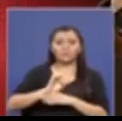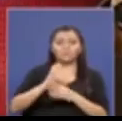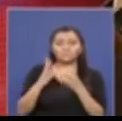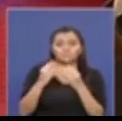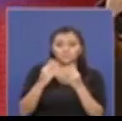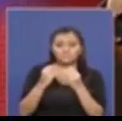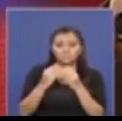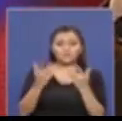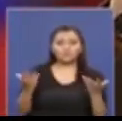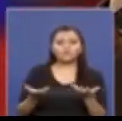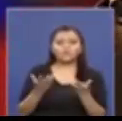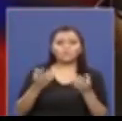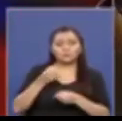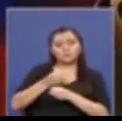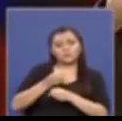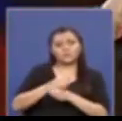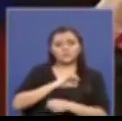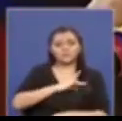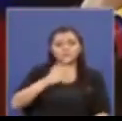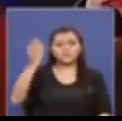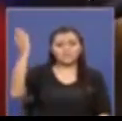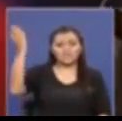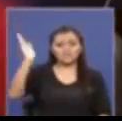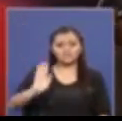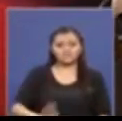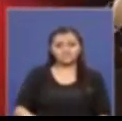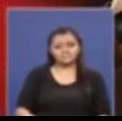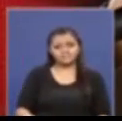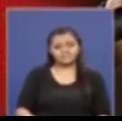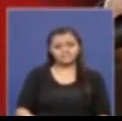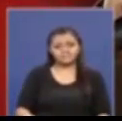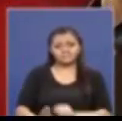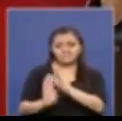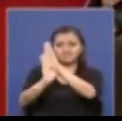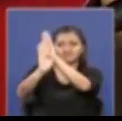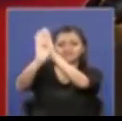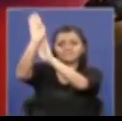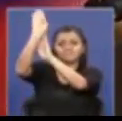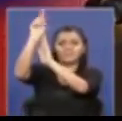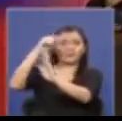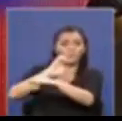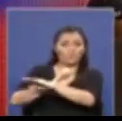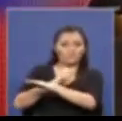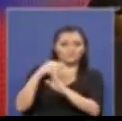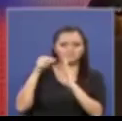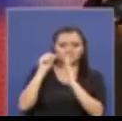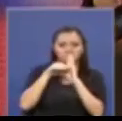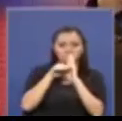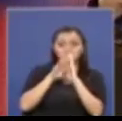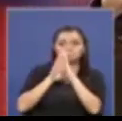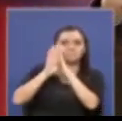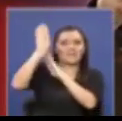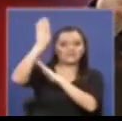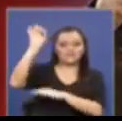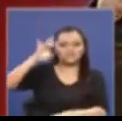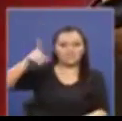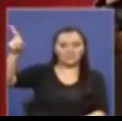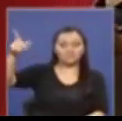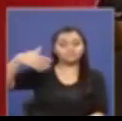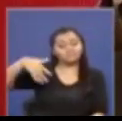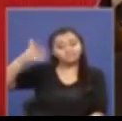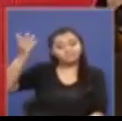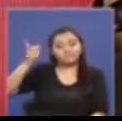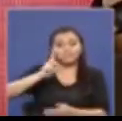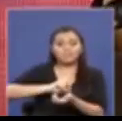médicos ecuatorianos, trabajan, por ejemplo, en Chile, país de desarrollo relativo más alto que el Ecuador. Entonces, y cada